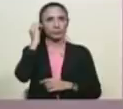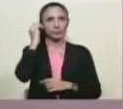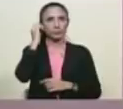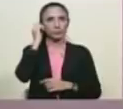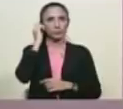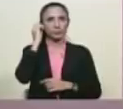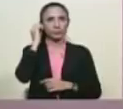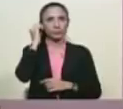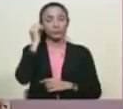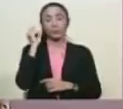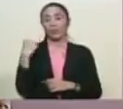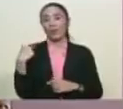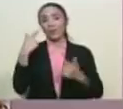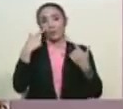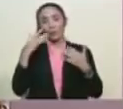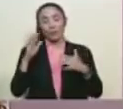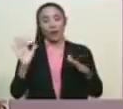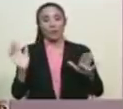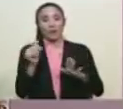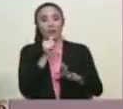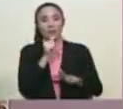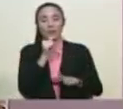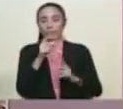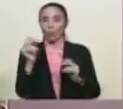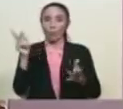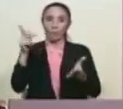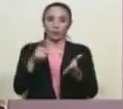Y yo dije, vamos a ver quién no va para la cumbre.